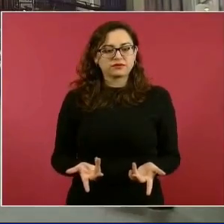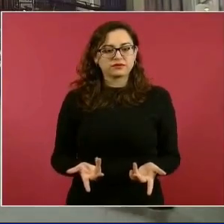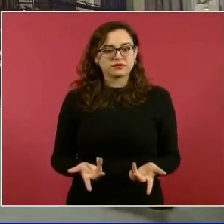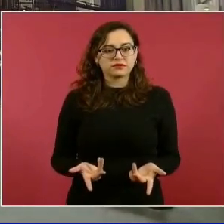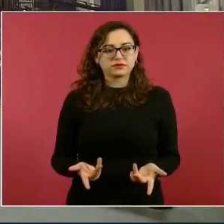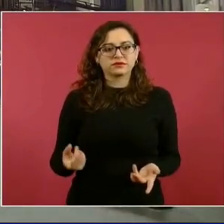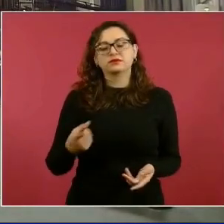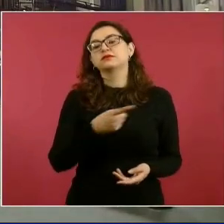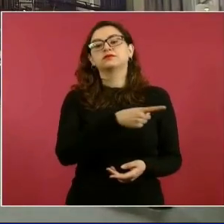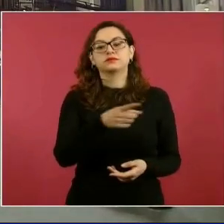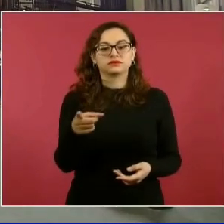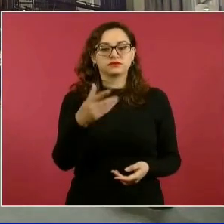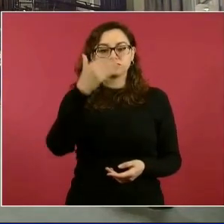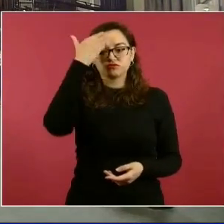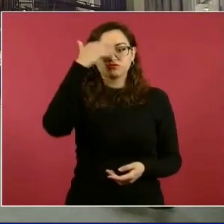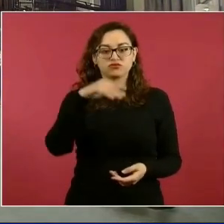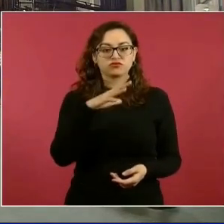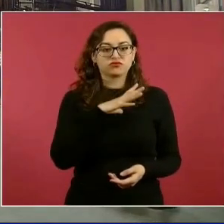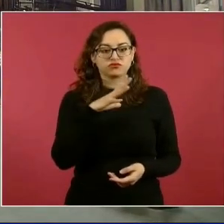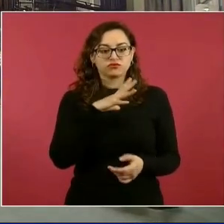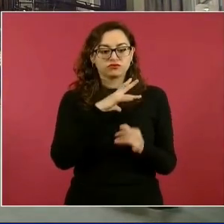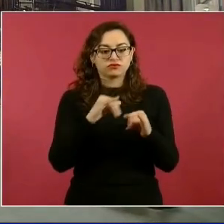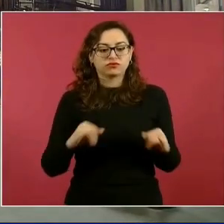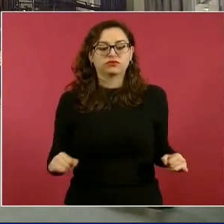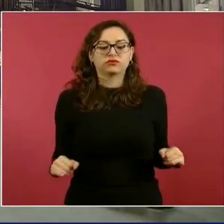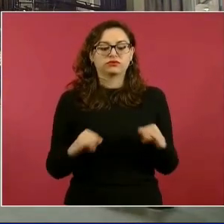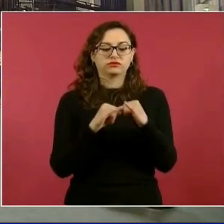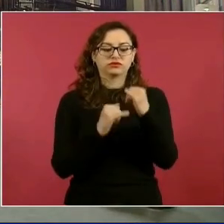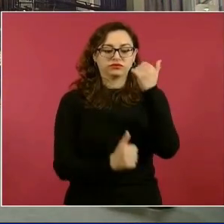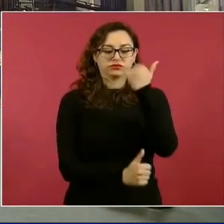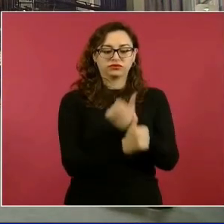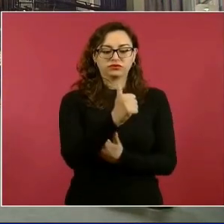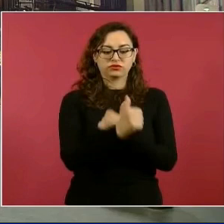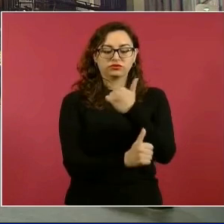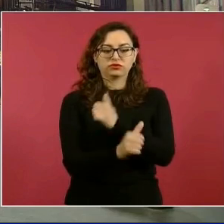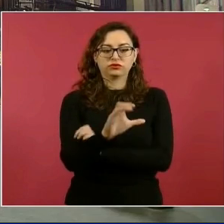Competencia, COFECE, que